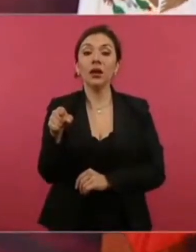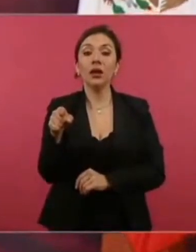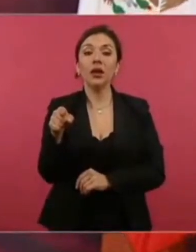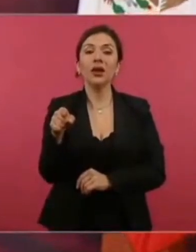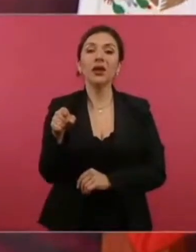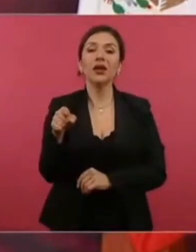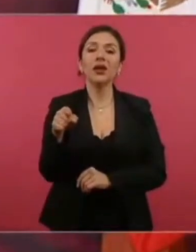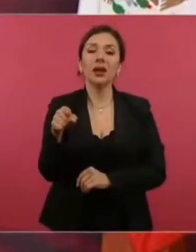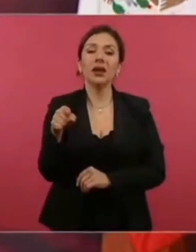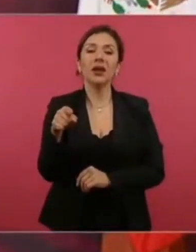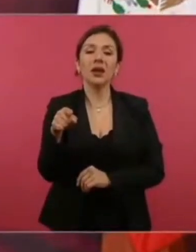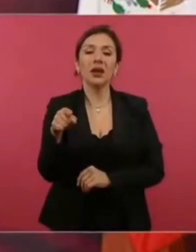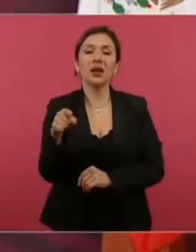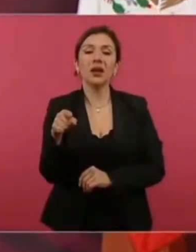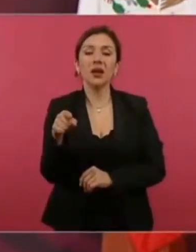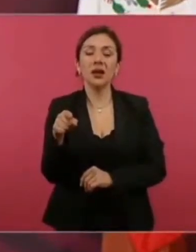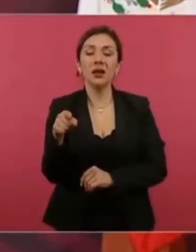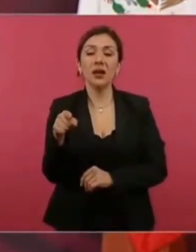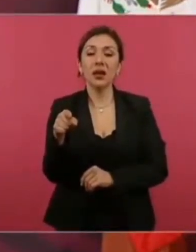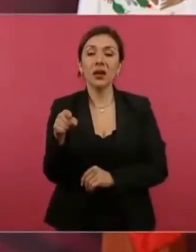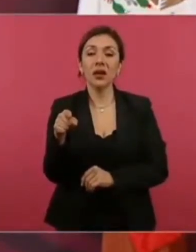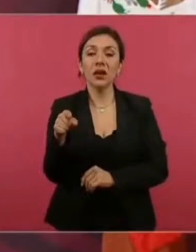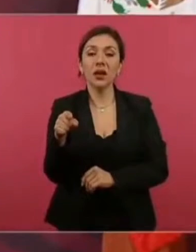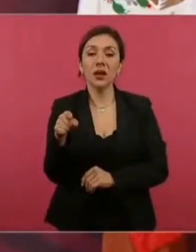ha estado